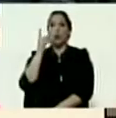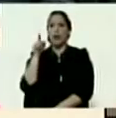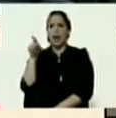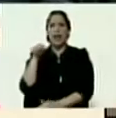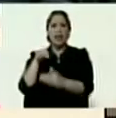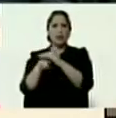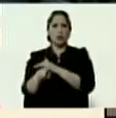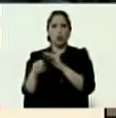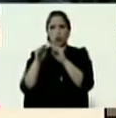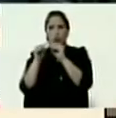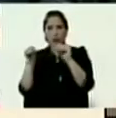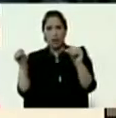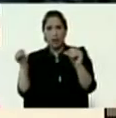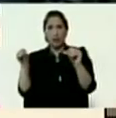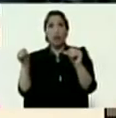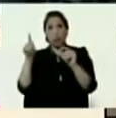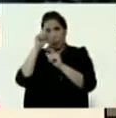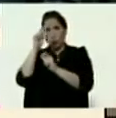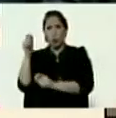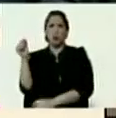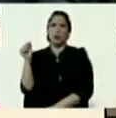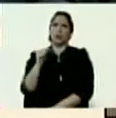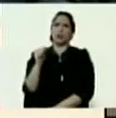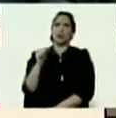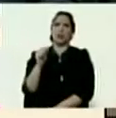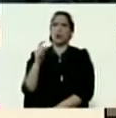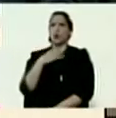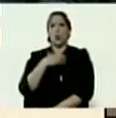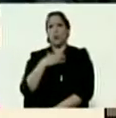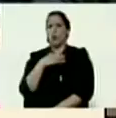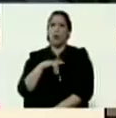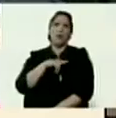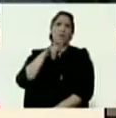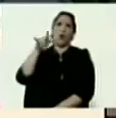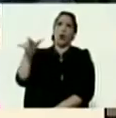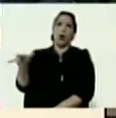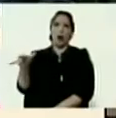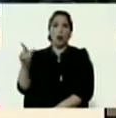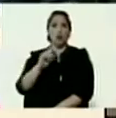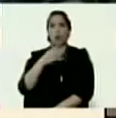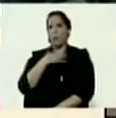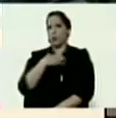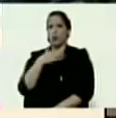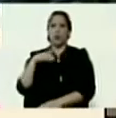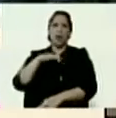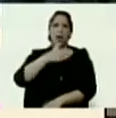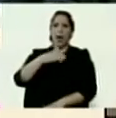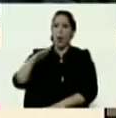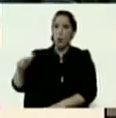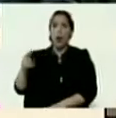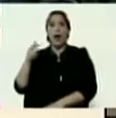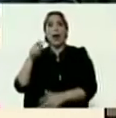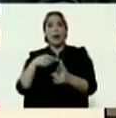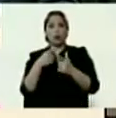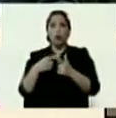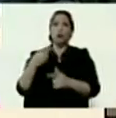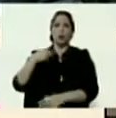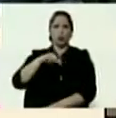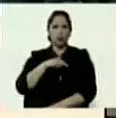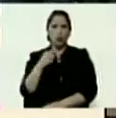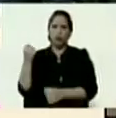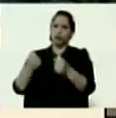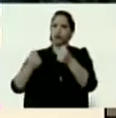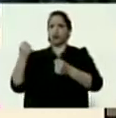por tierra, lo reconoce, dice, no pude volar, no pude irme por agua, nos vinimos por tierra en la frontera con